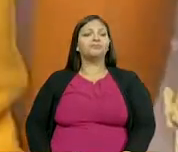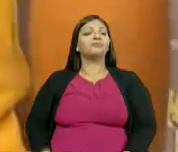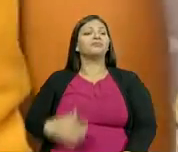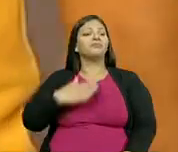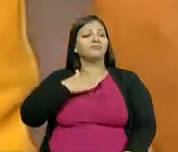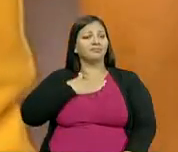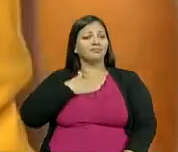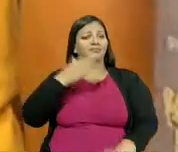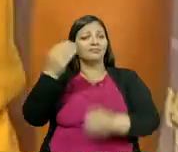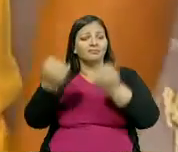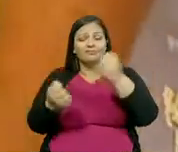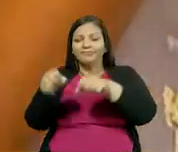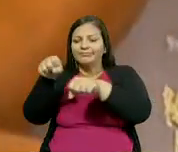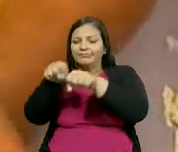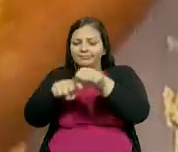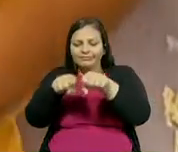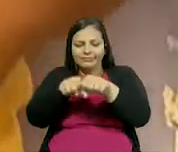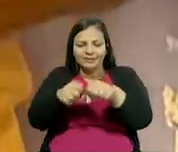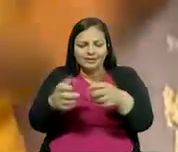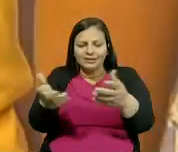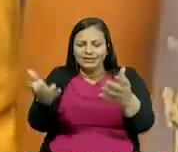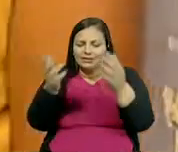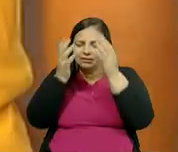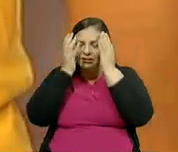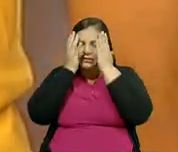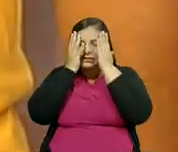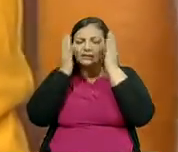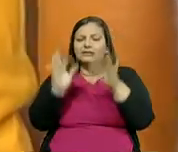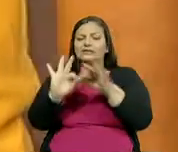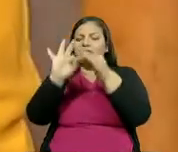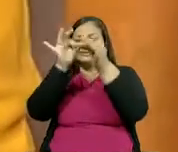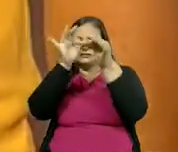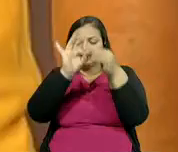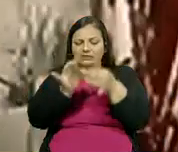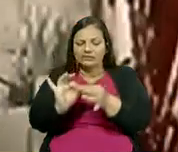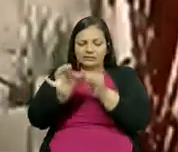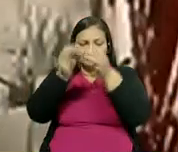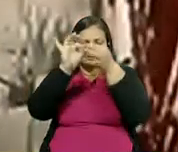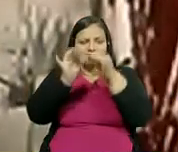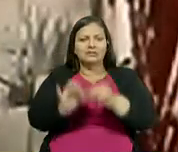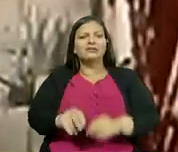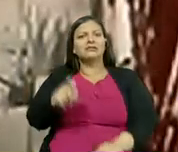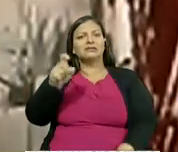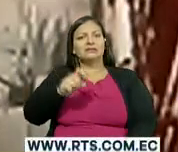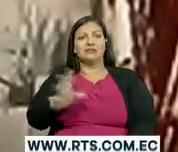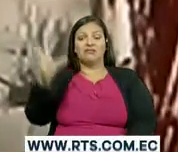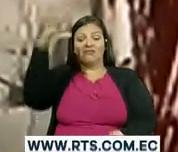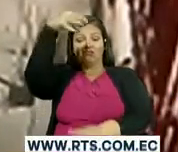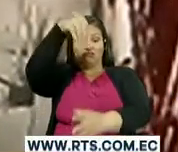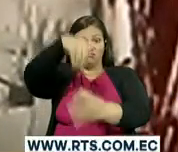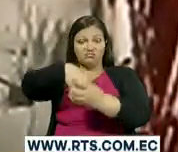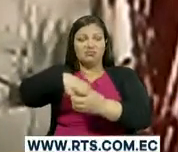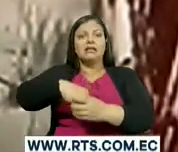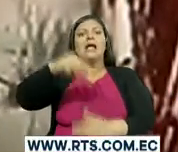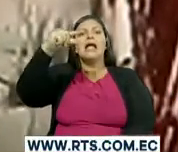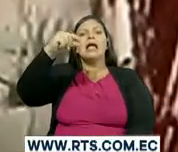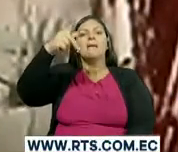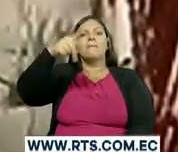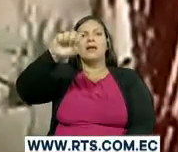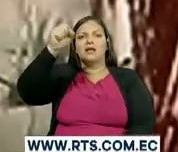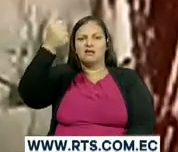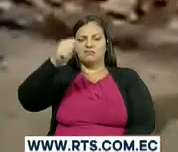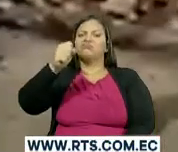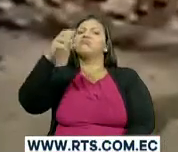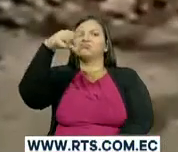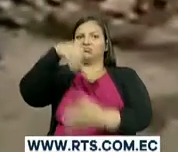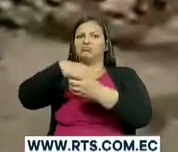vehículo tenga todas las seguridades habidas y por haber, incluyendo tal vez un rastreo satelital. Los sujetos están plenamente identificados, pero aún no han